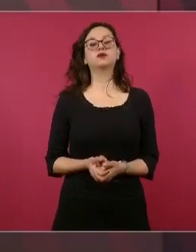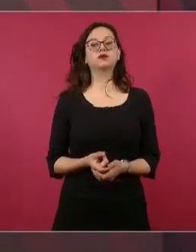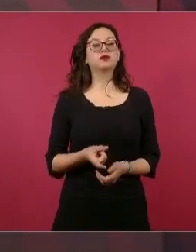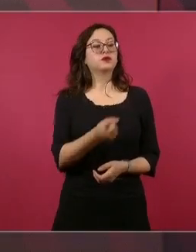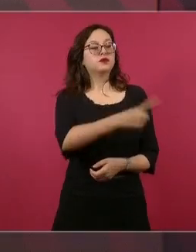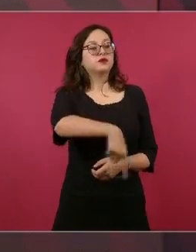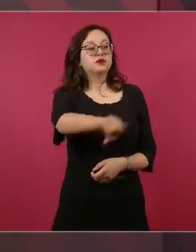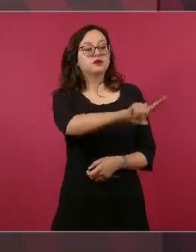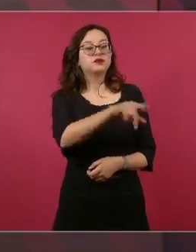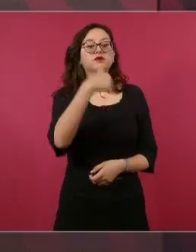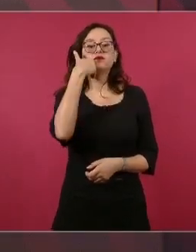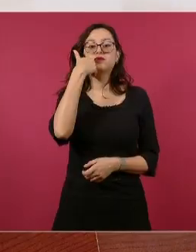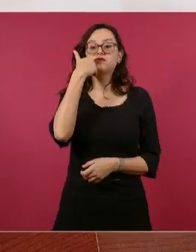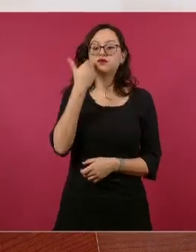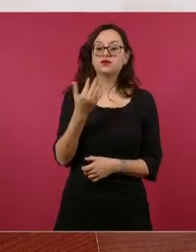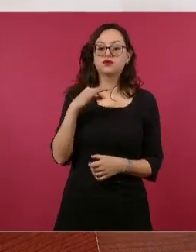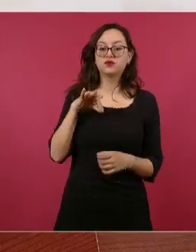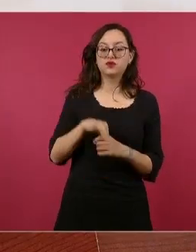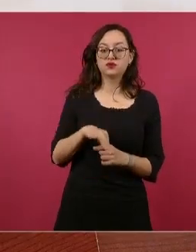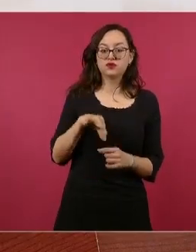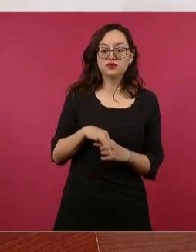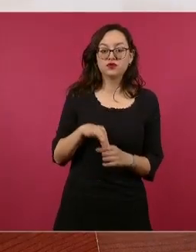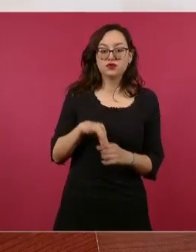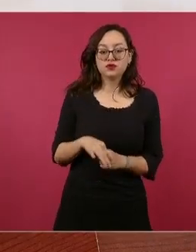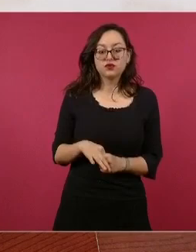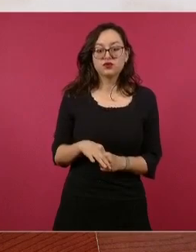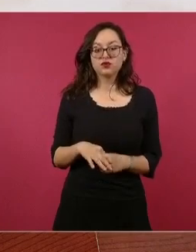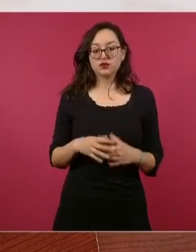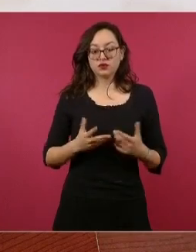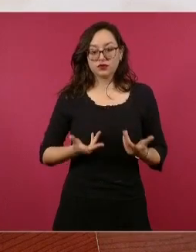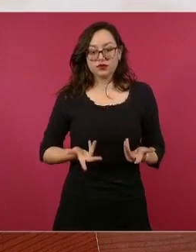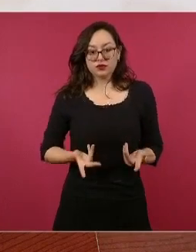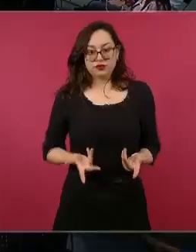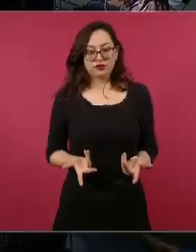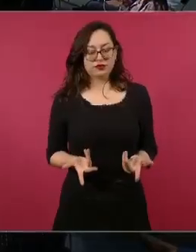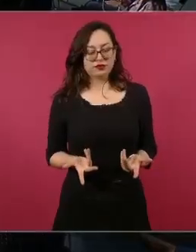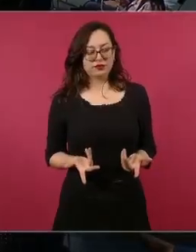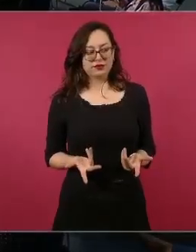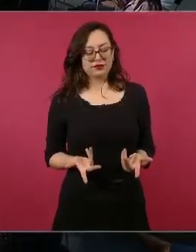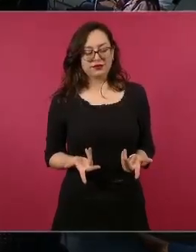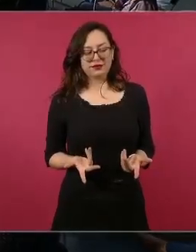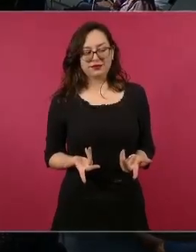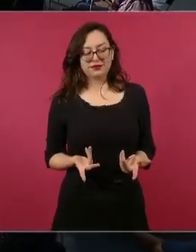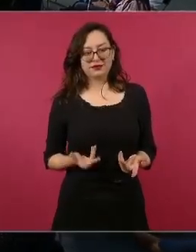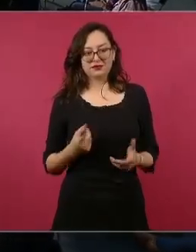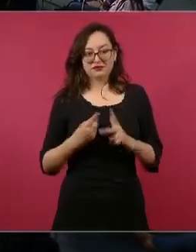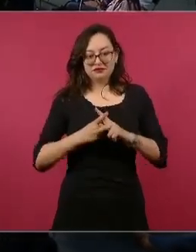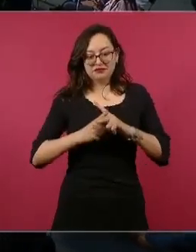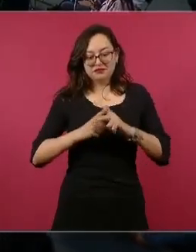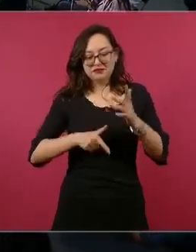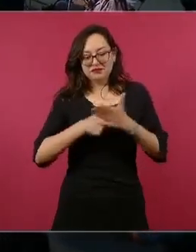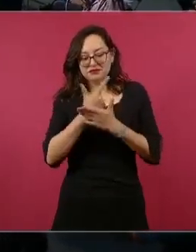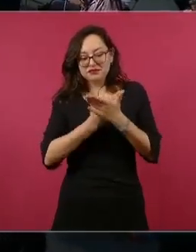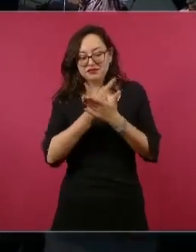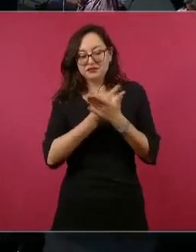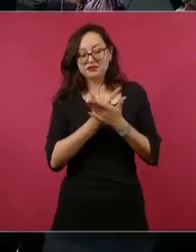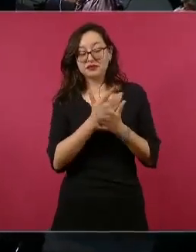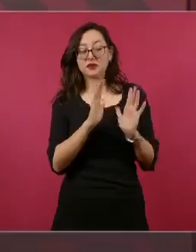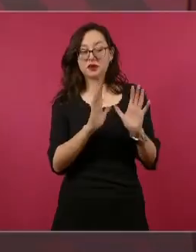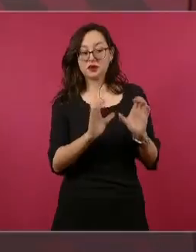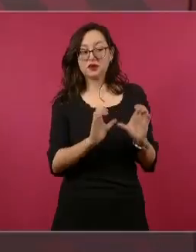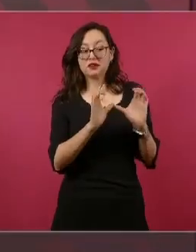por las mañas que no desaparecen ya